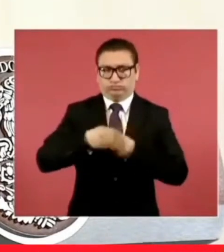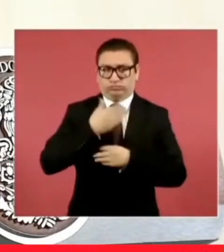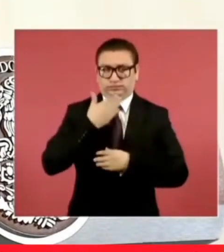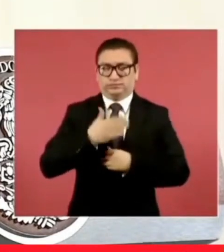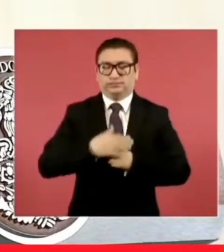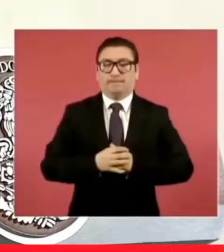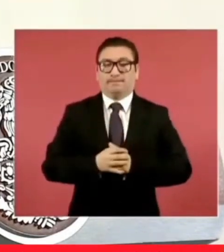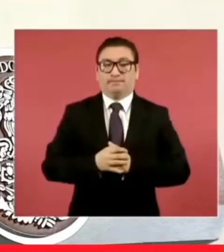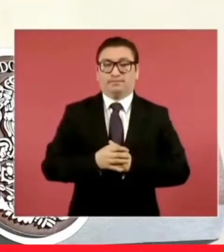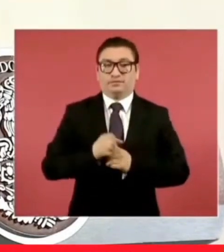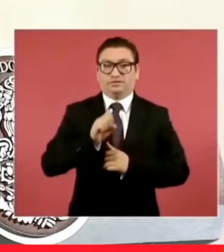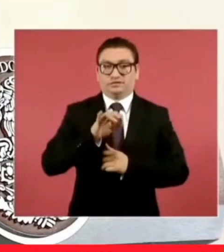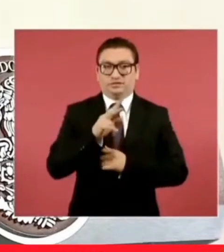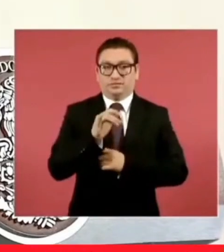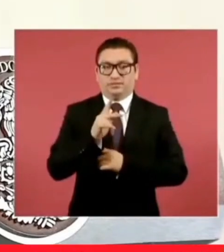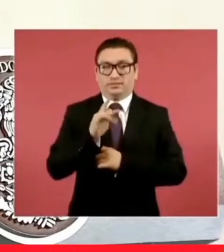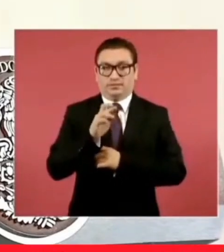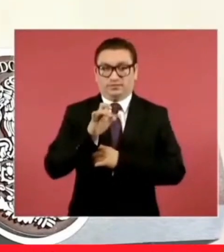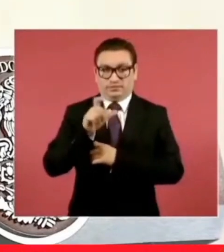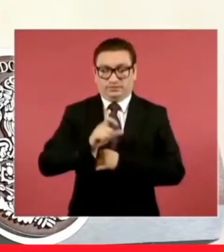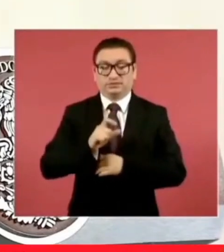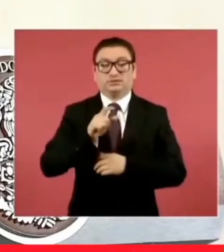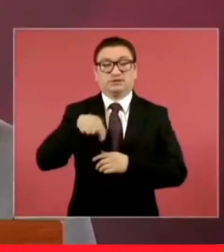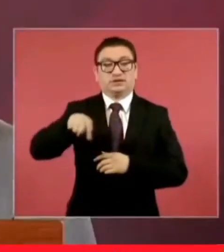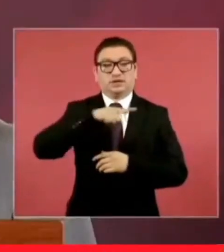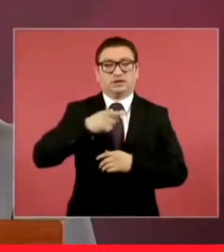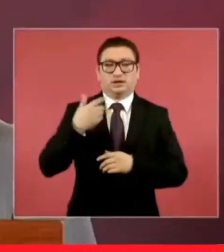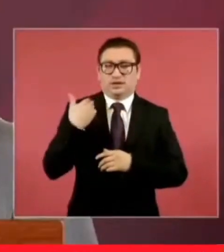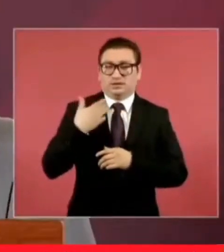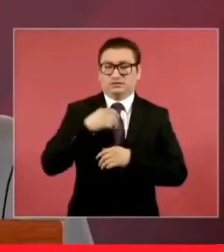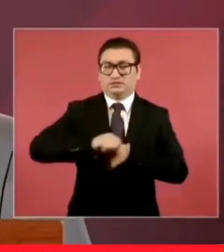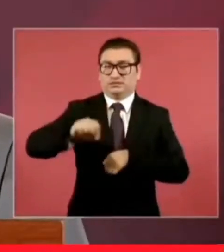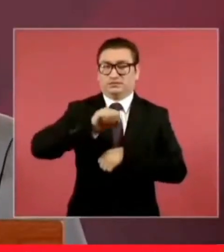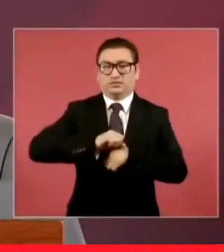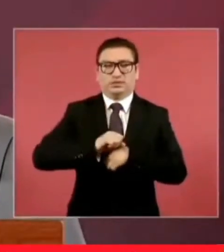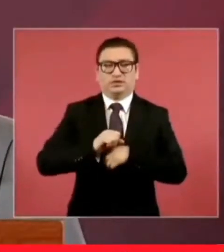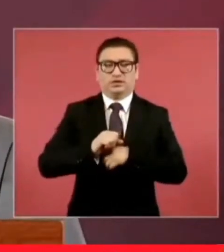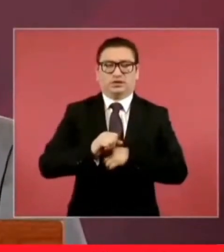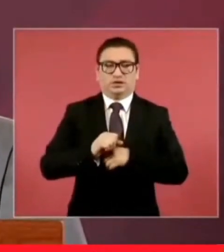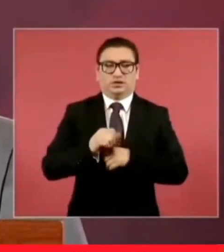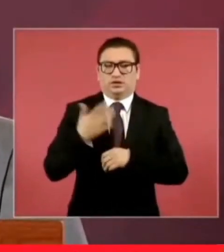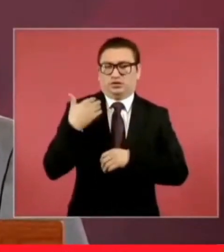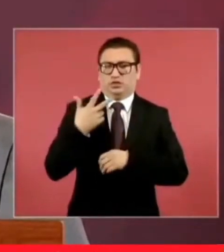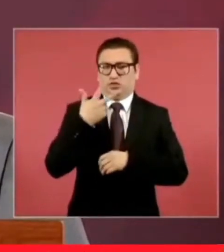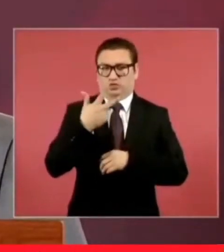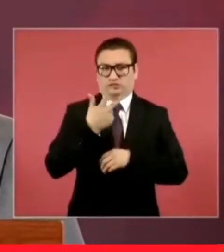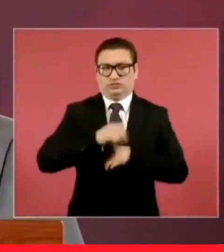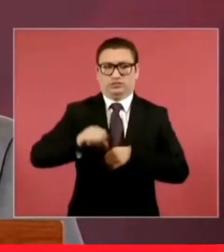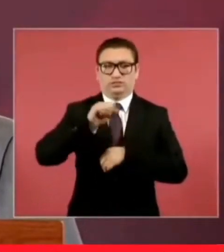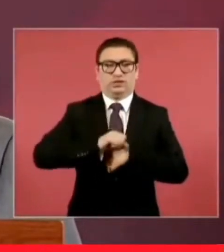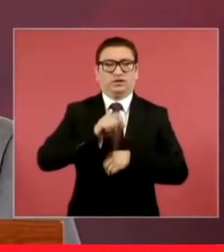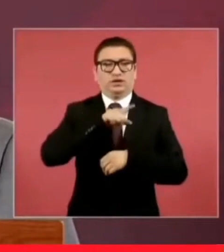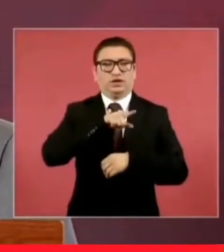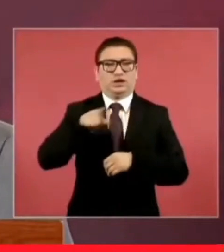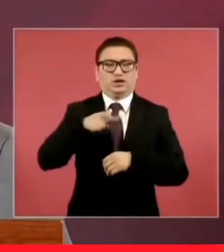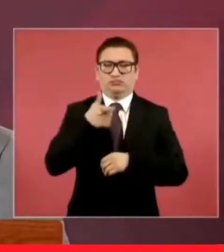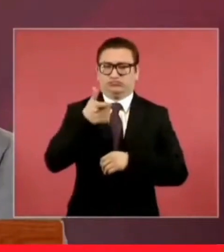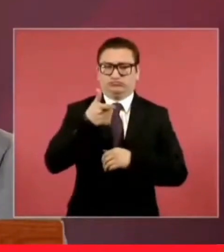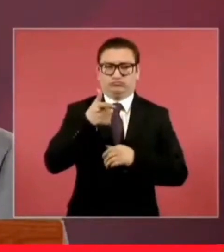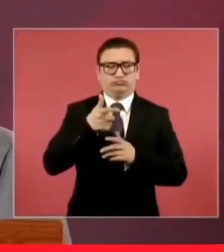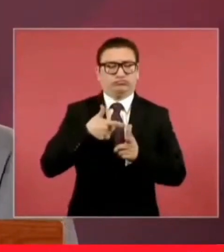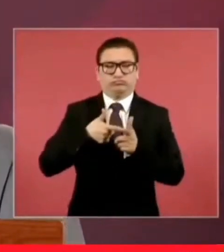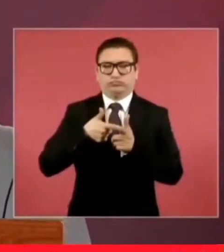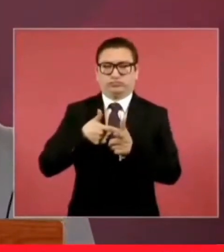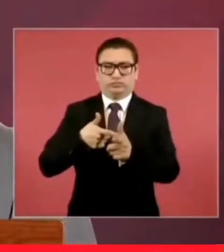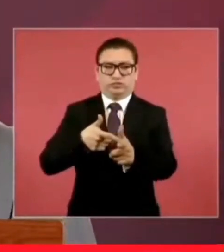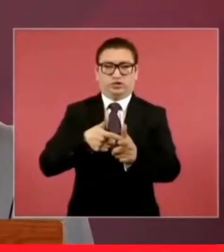importante mencionar a Shell, Valero, Pemex, entre otras, que en últimas semanas, cuando menos en las últimas 8 semanas, han mantenido sus precios de tal